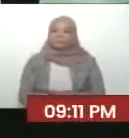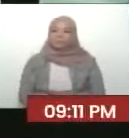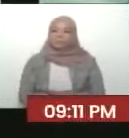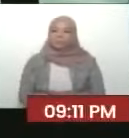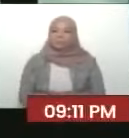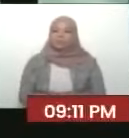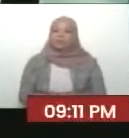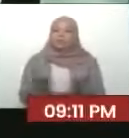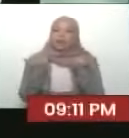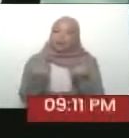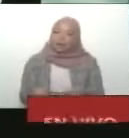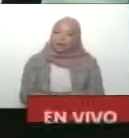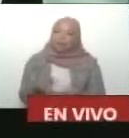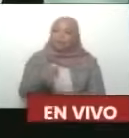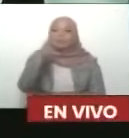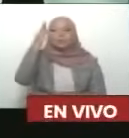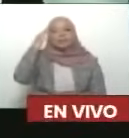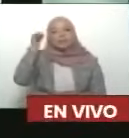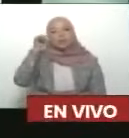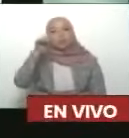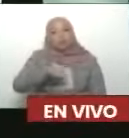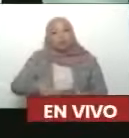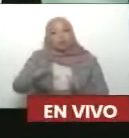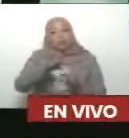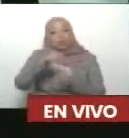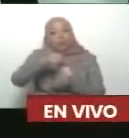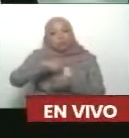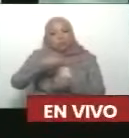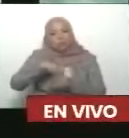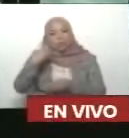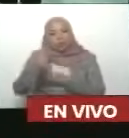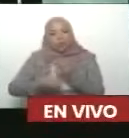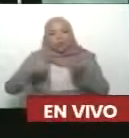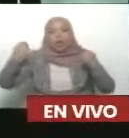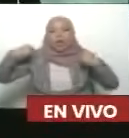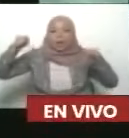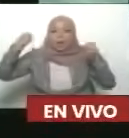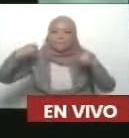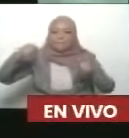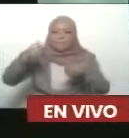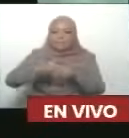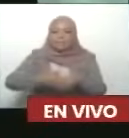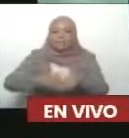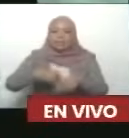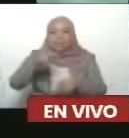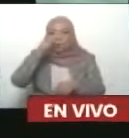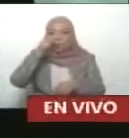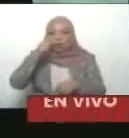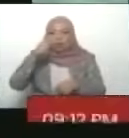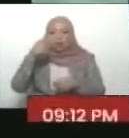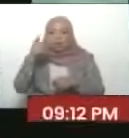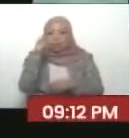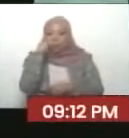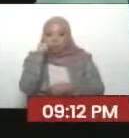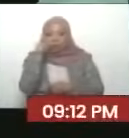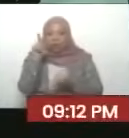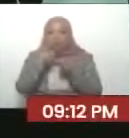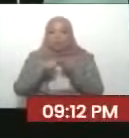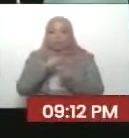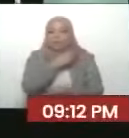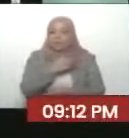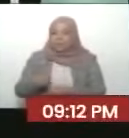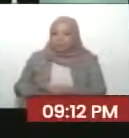Y ahora, después de saber dónde votar, hay que hacer una campaña. Héctor Rodríguez Castro, Jorge Rodríguez